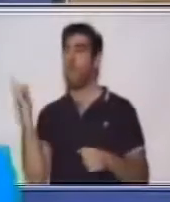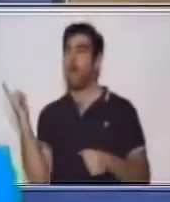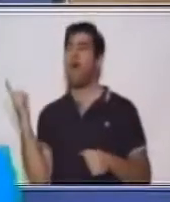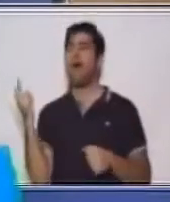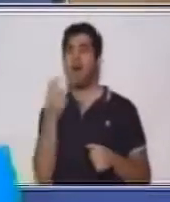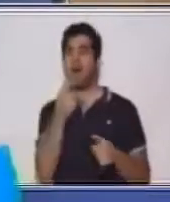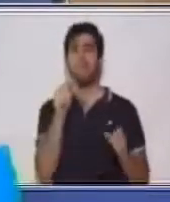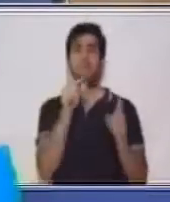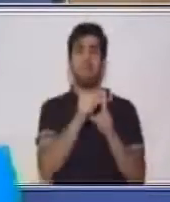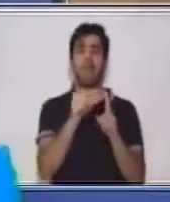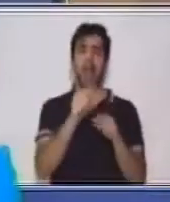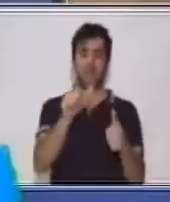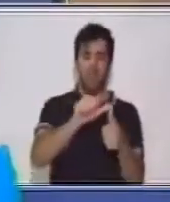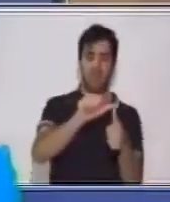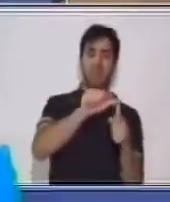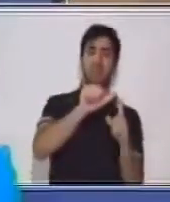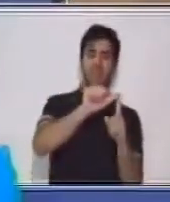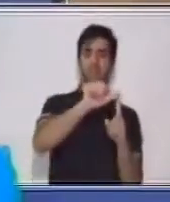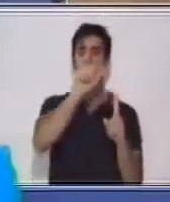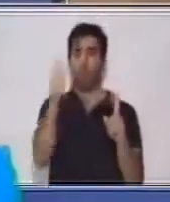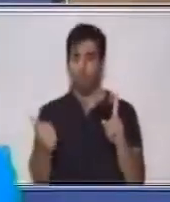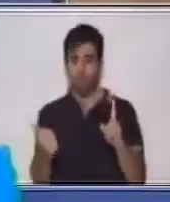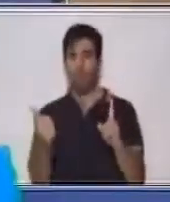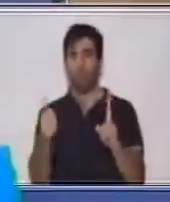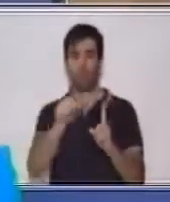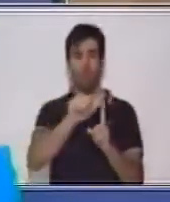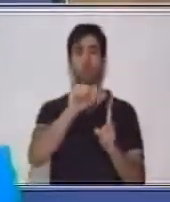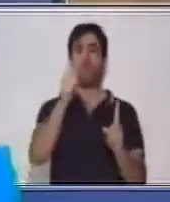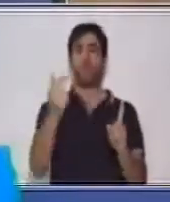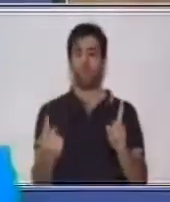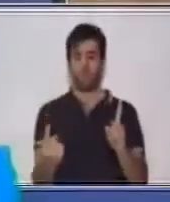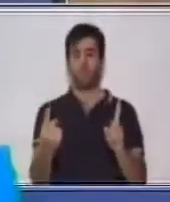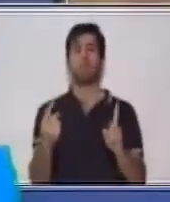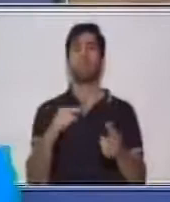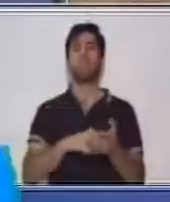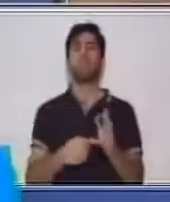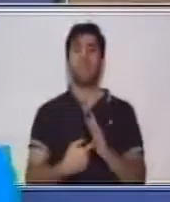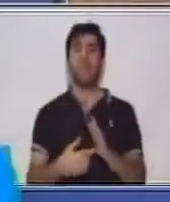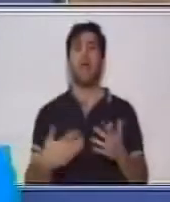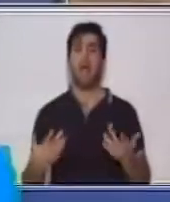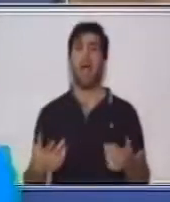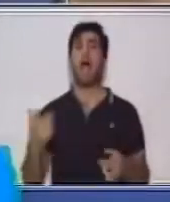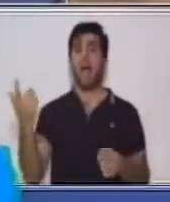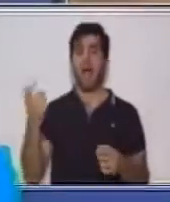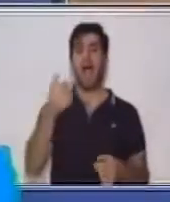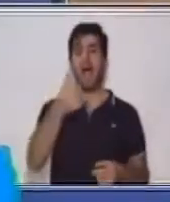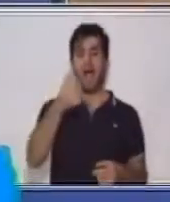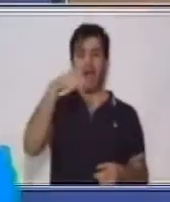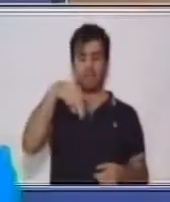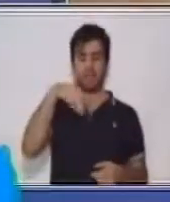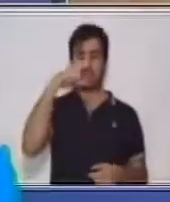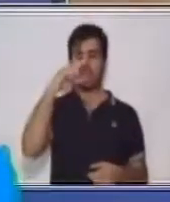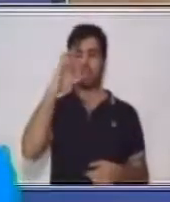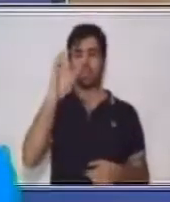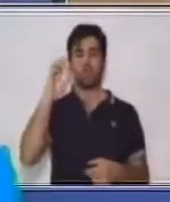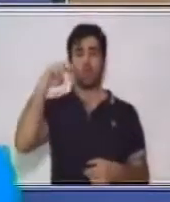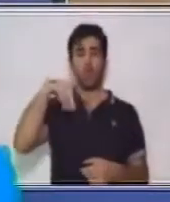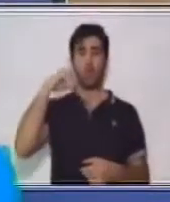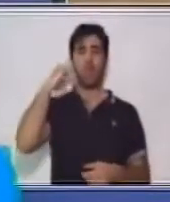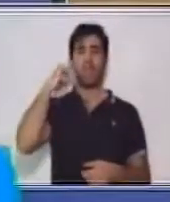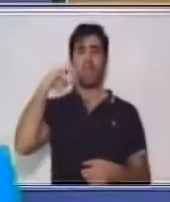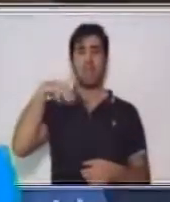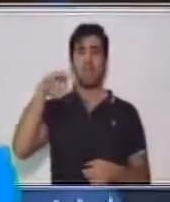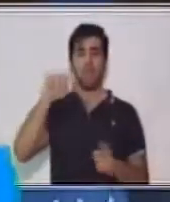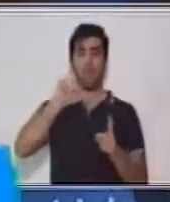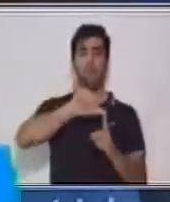un significado diferente o que significan lo contrario? Exacto, se llaman antónimos. Muy